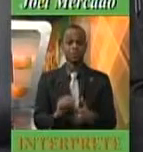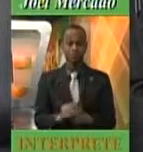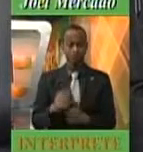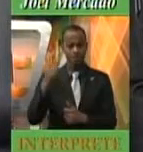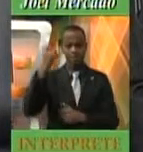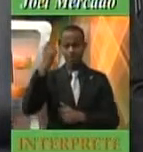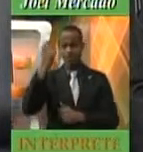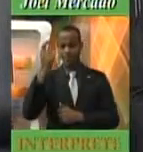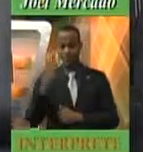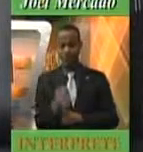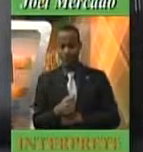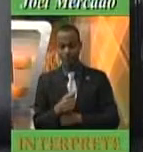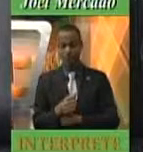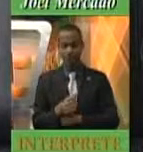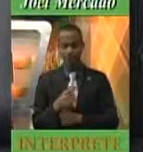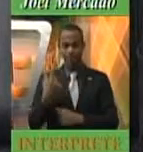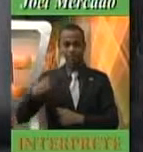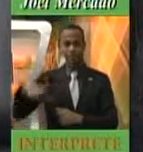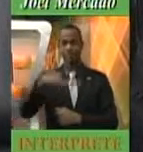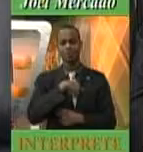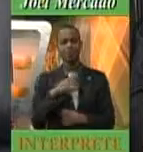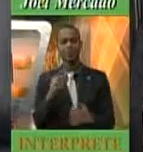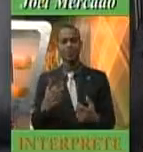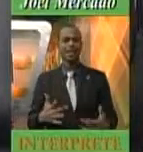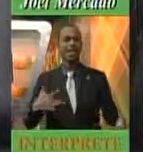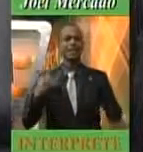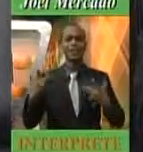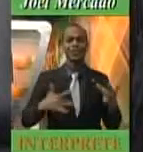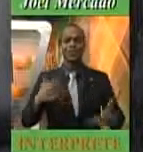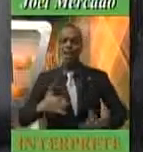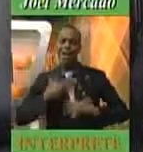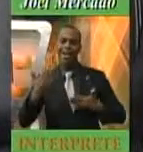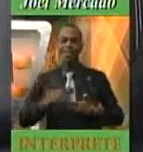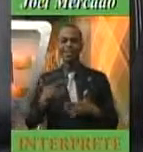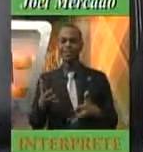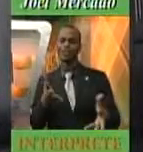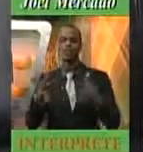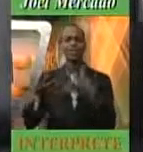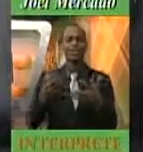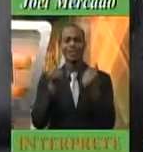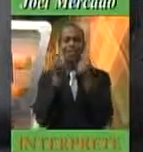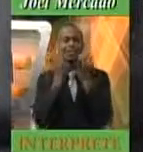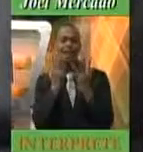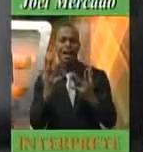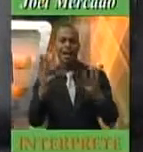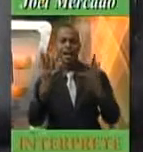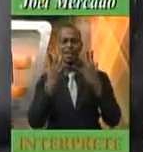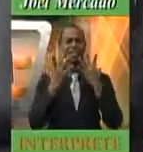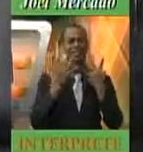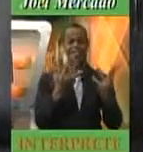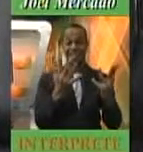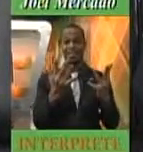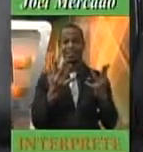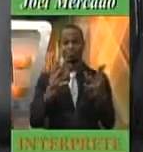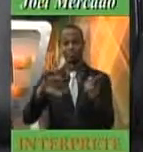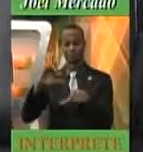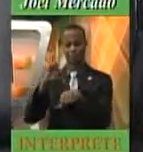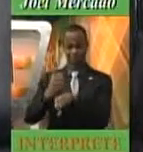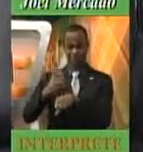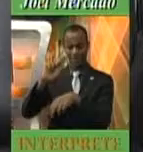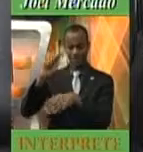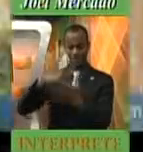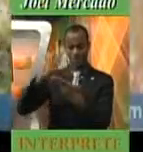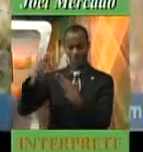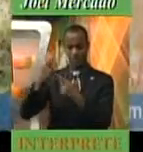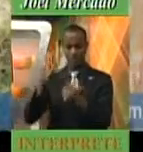el concepto que tenemos de trabajar con la alegría y de cómo nosotros vamos al territorio a construir este programa